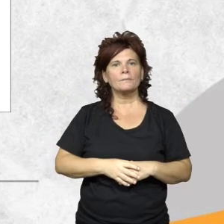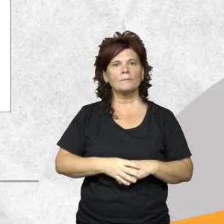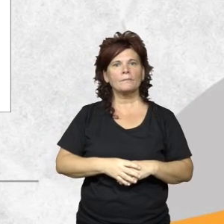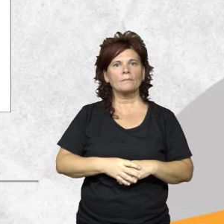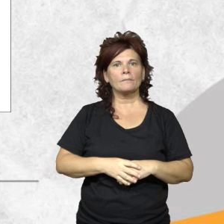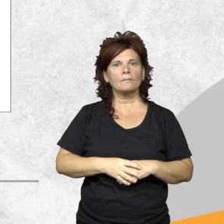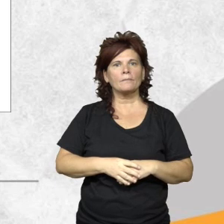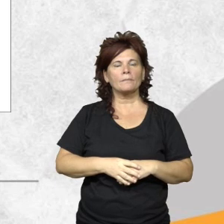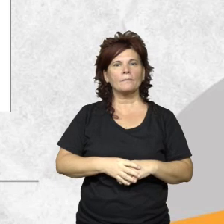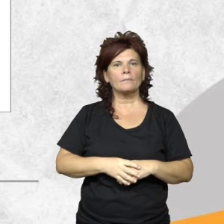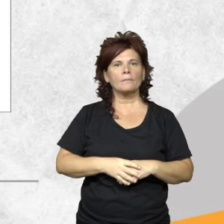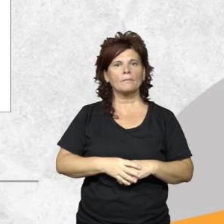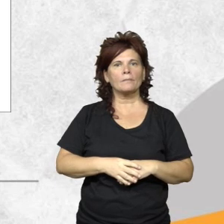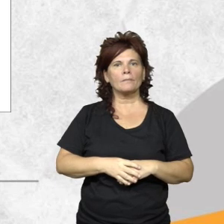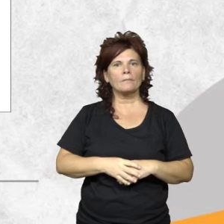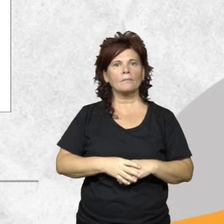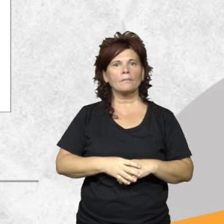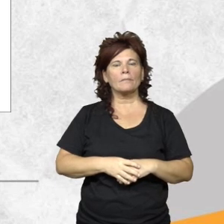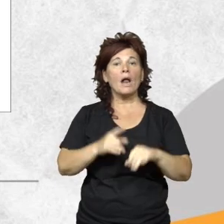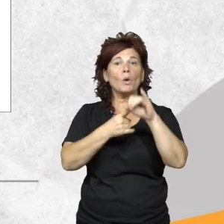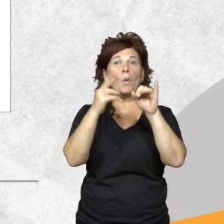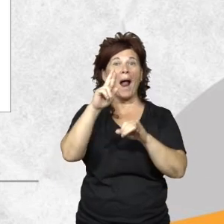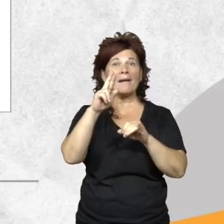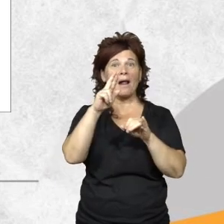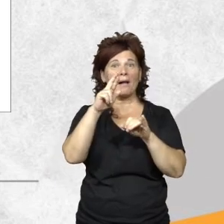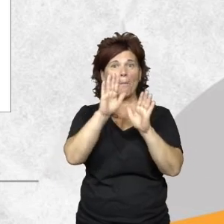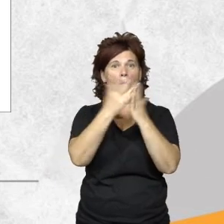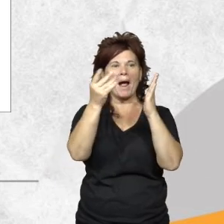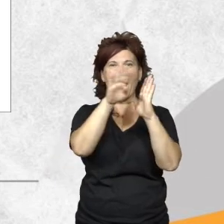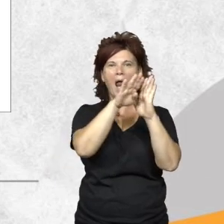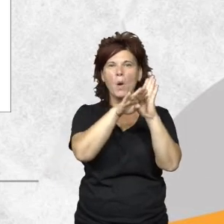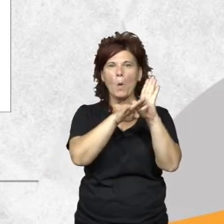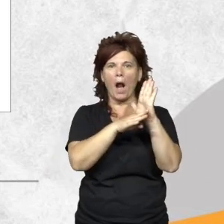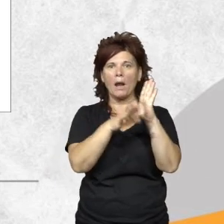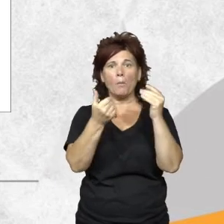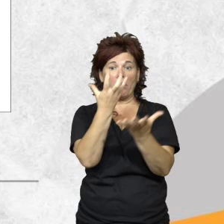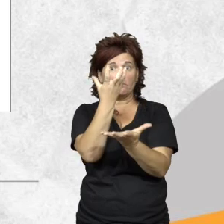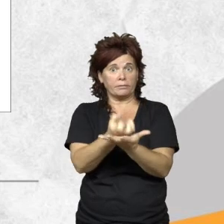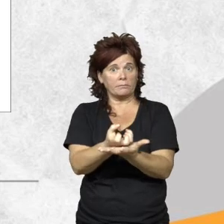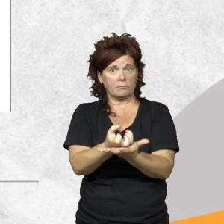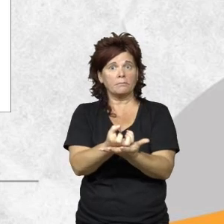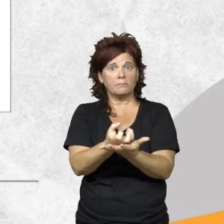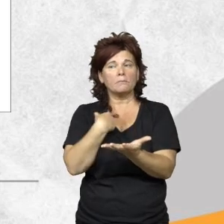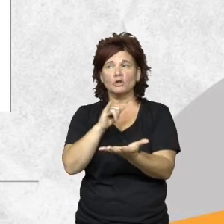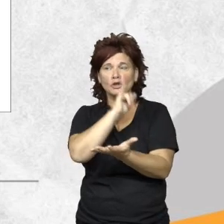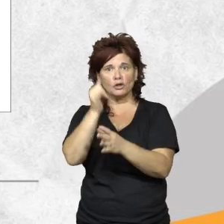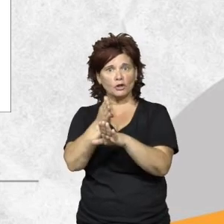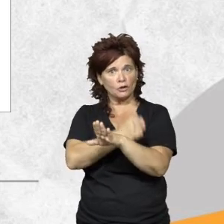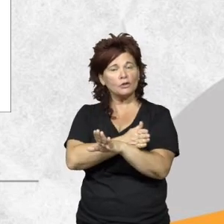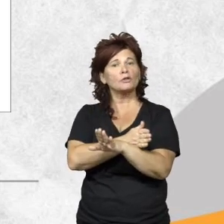el código QR de un manual que lo pueden descargar. Como les